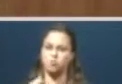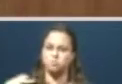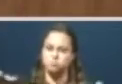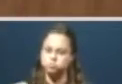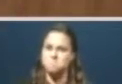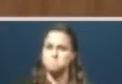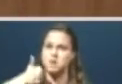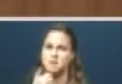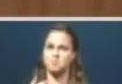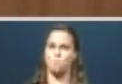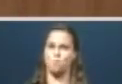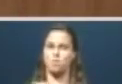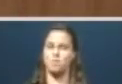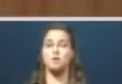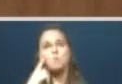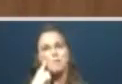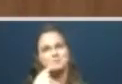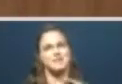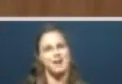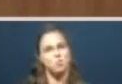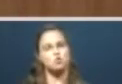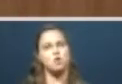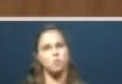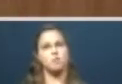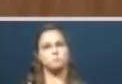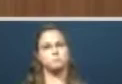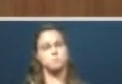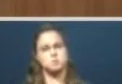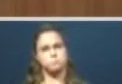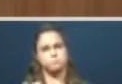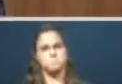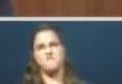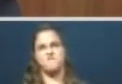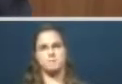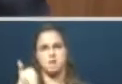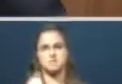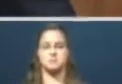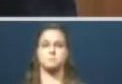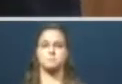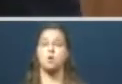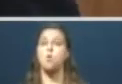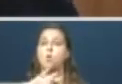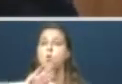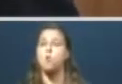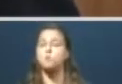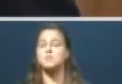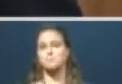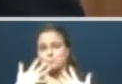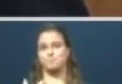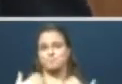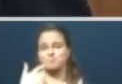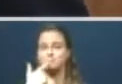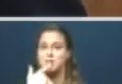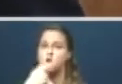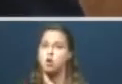hincapié asimismo en el uso más eficiente de los recursos naturales y en la innovación por último señoría señalar que hemos aprobado